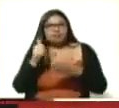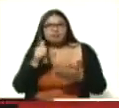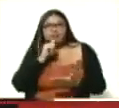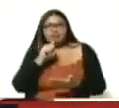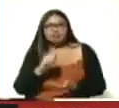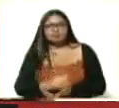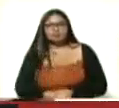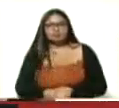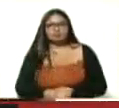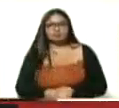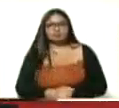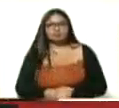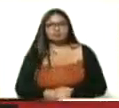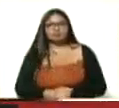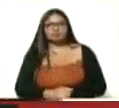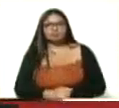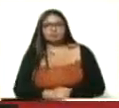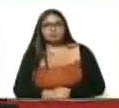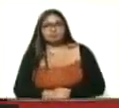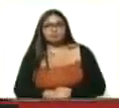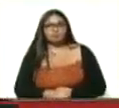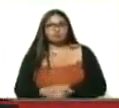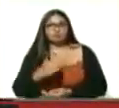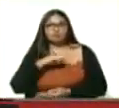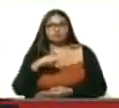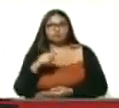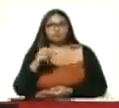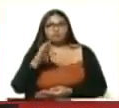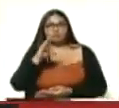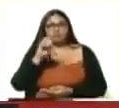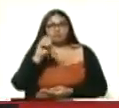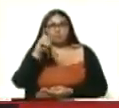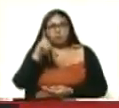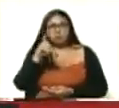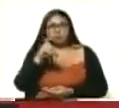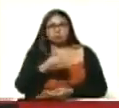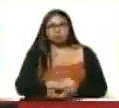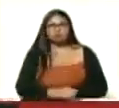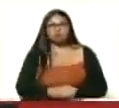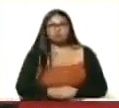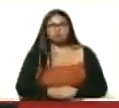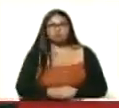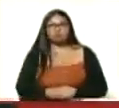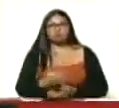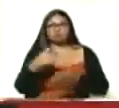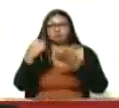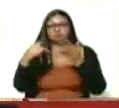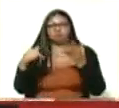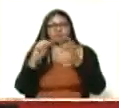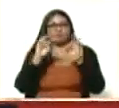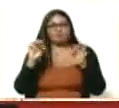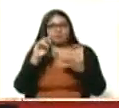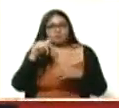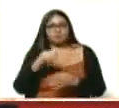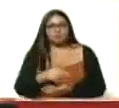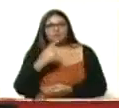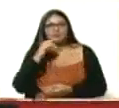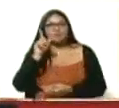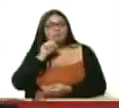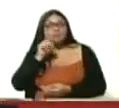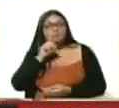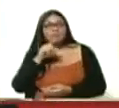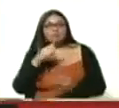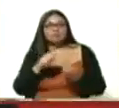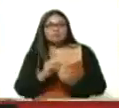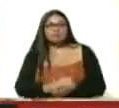estamos ahí. Mi perfil... Mira, por ahí dicen que ustedes son unos bots. Sí, nos llaman, nos han acusado de todo. Dicen que son unos, que es mentira, que eso de